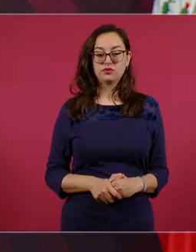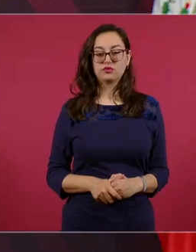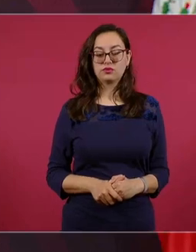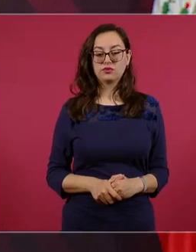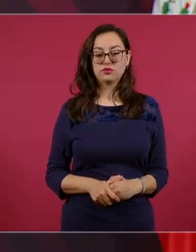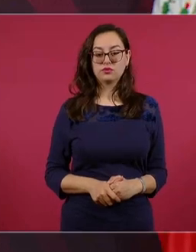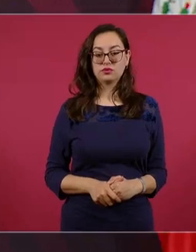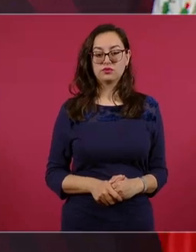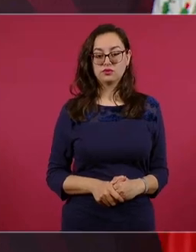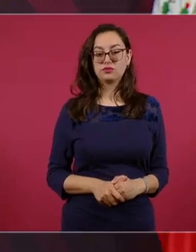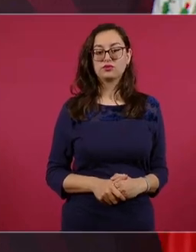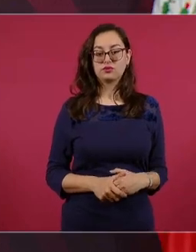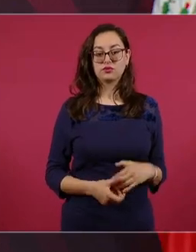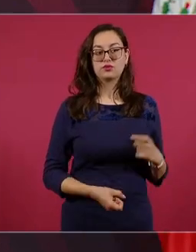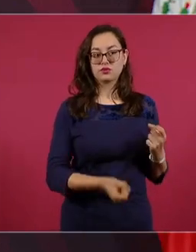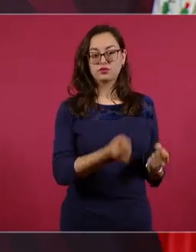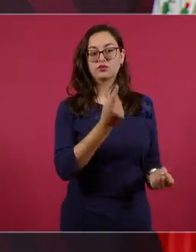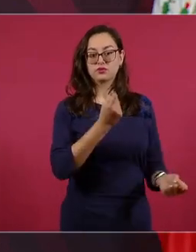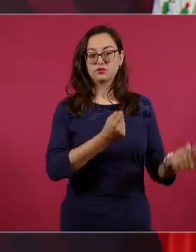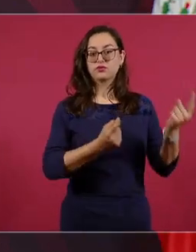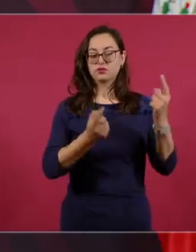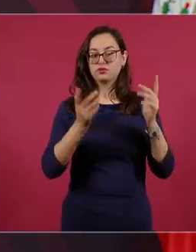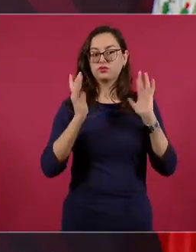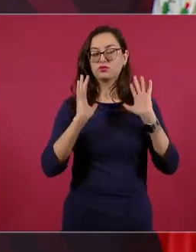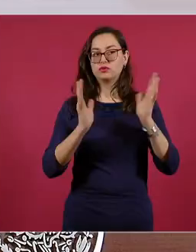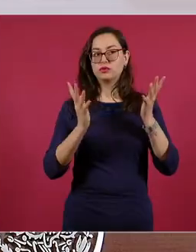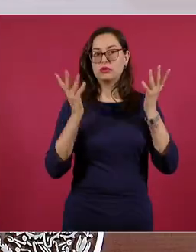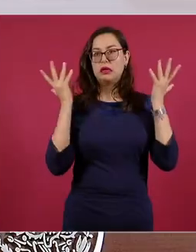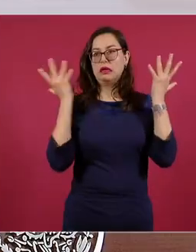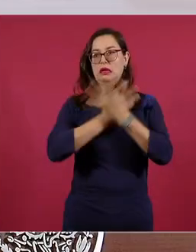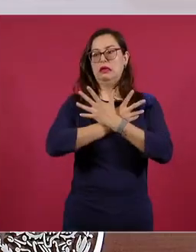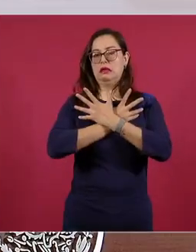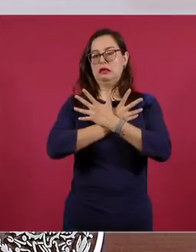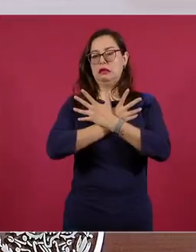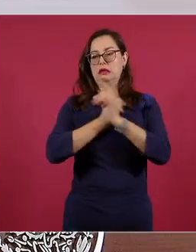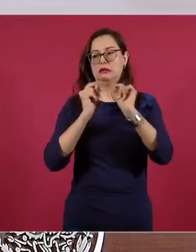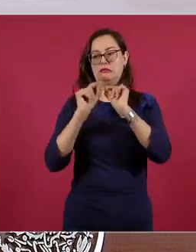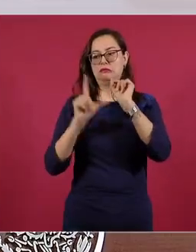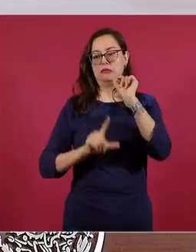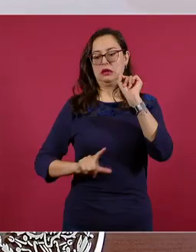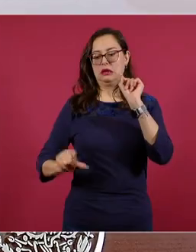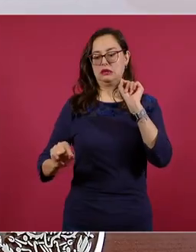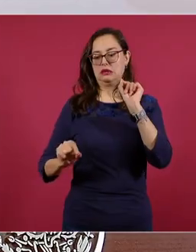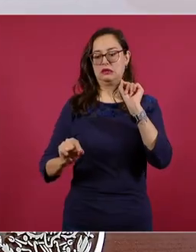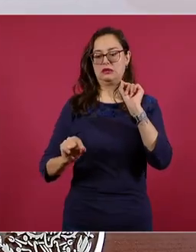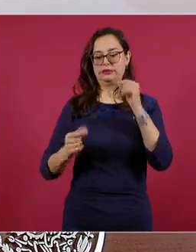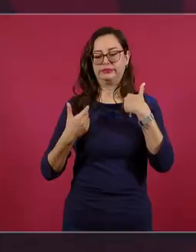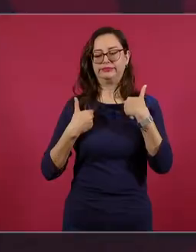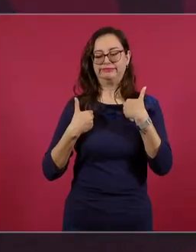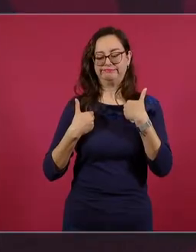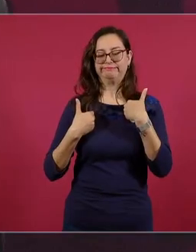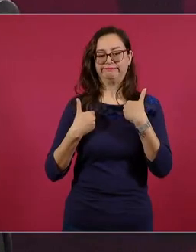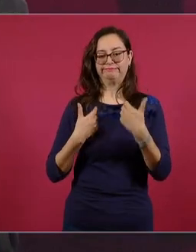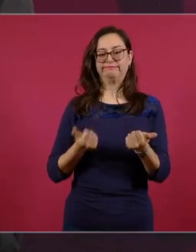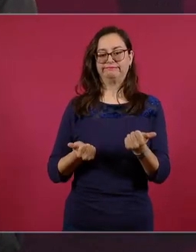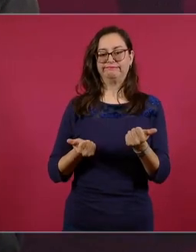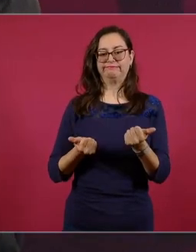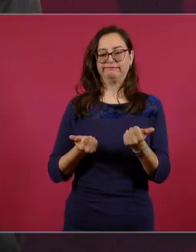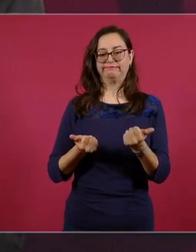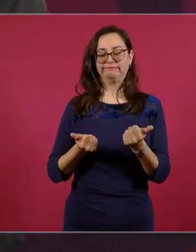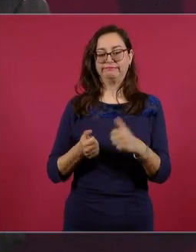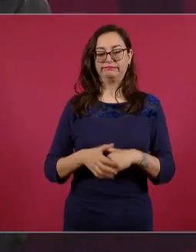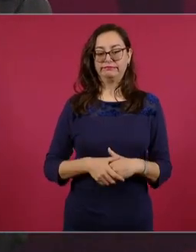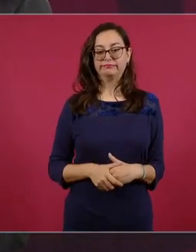ya están entendiendo de que es otro México? Y como decía el